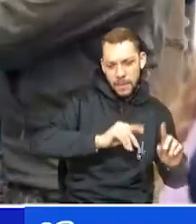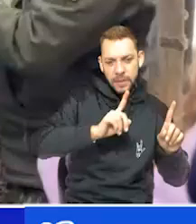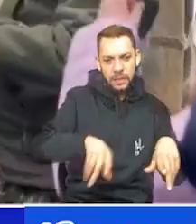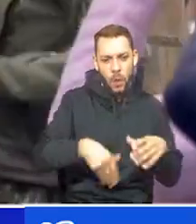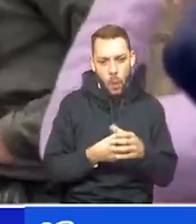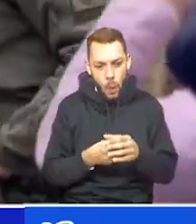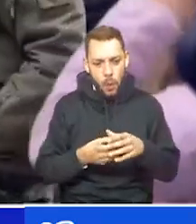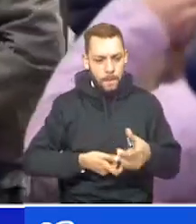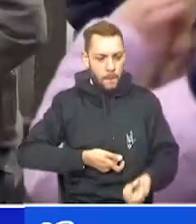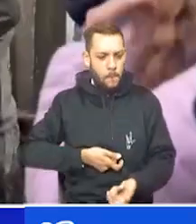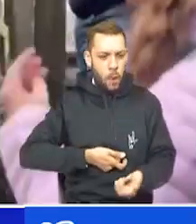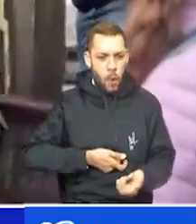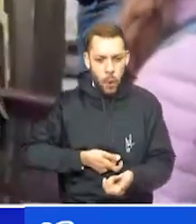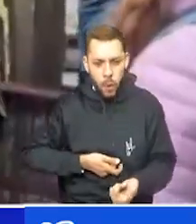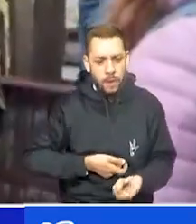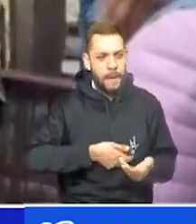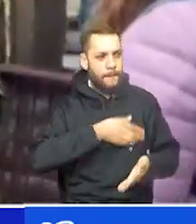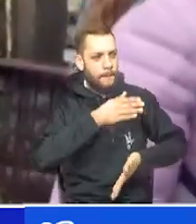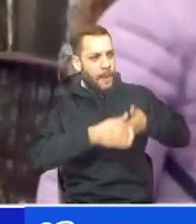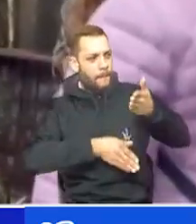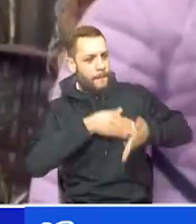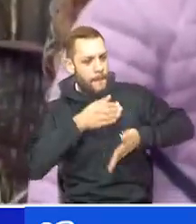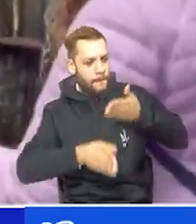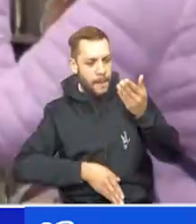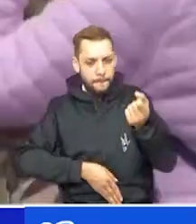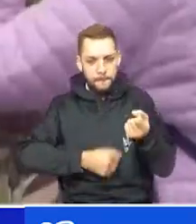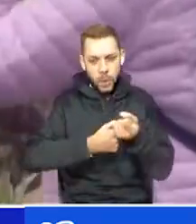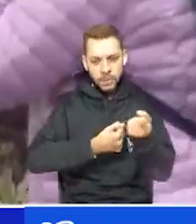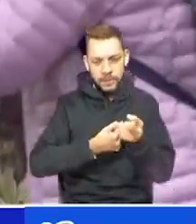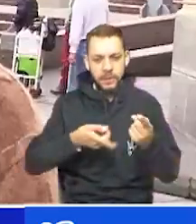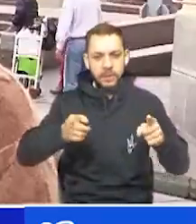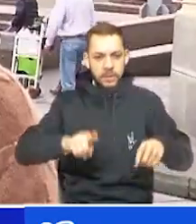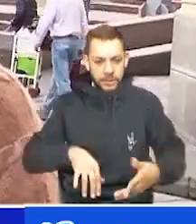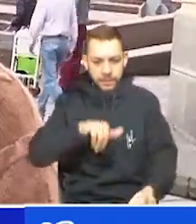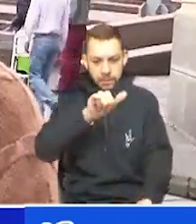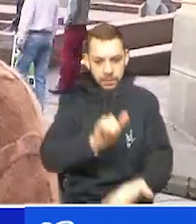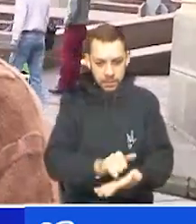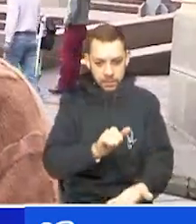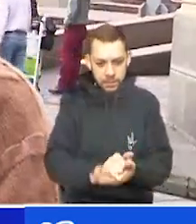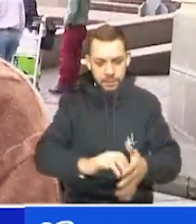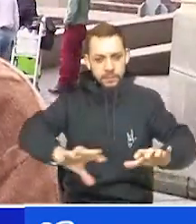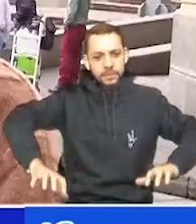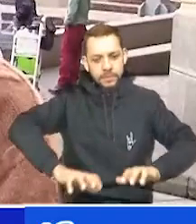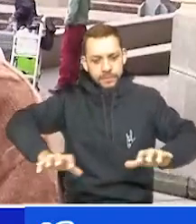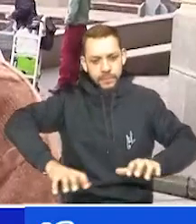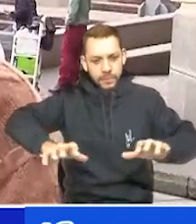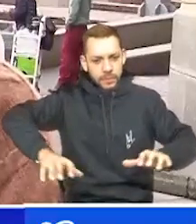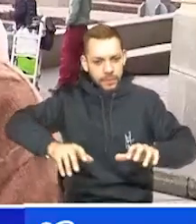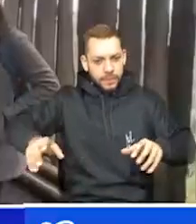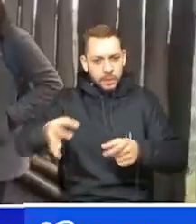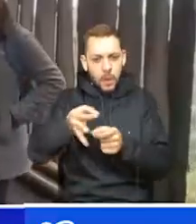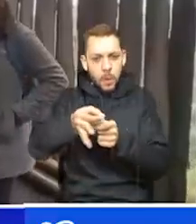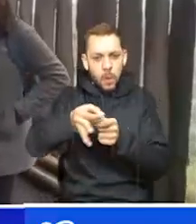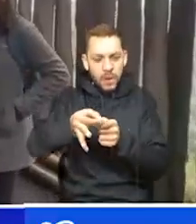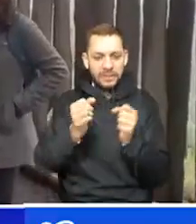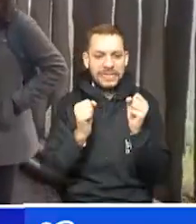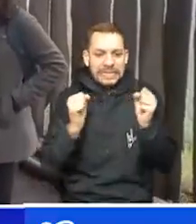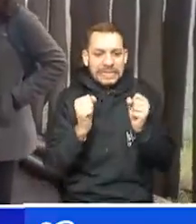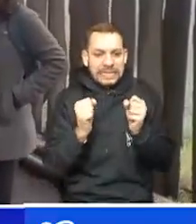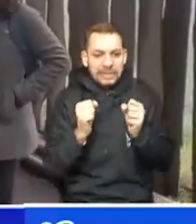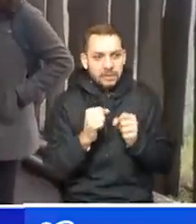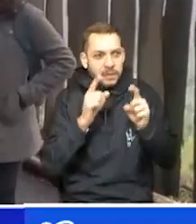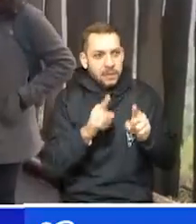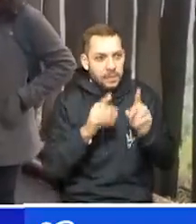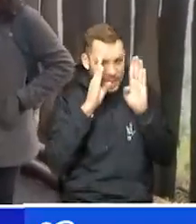vincularon en esta actividad de siembra de frailejones. Asimismo, estamos haciendo actividades en el municipio de Samaná. El llamado es